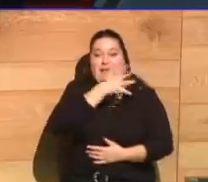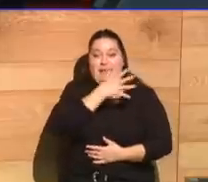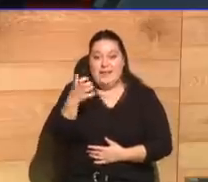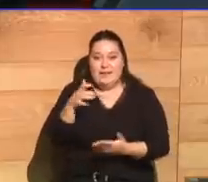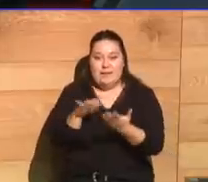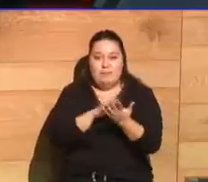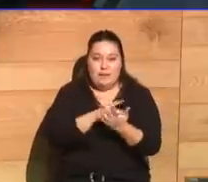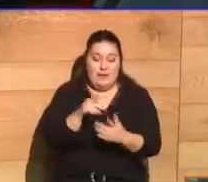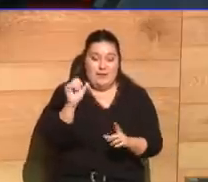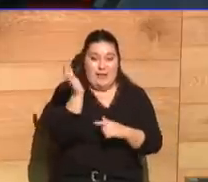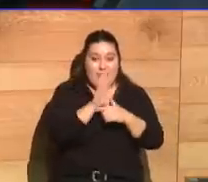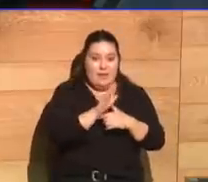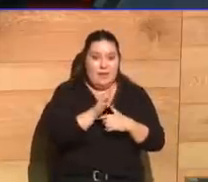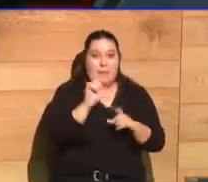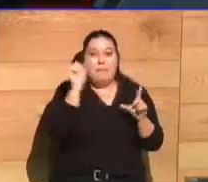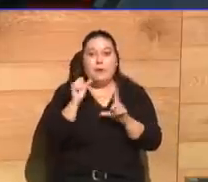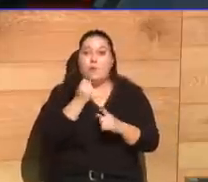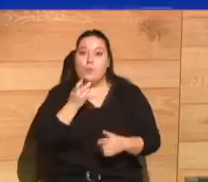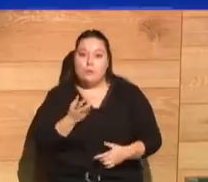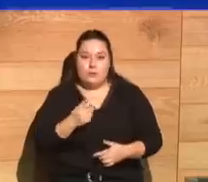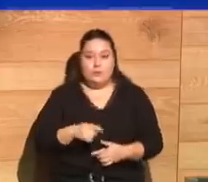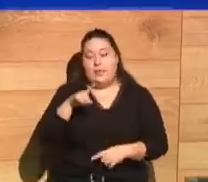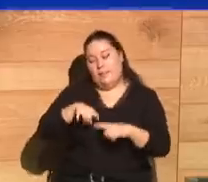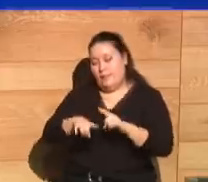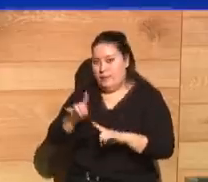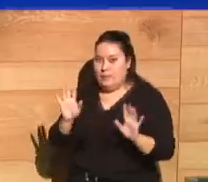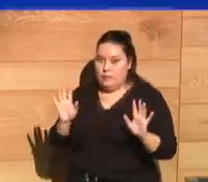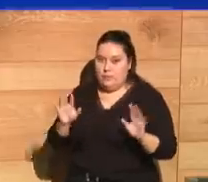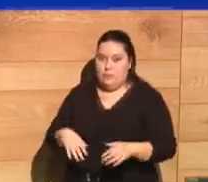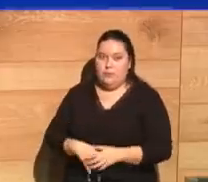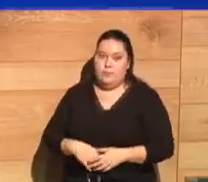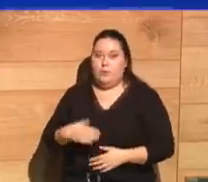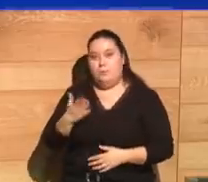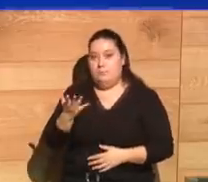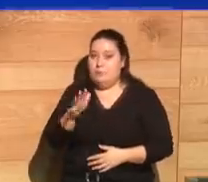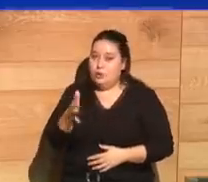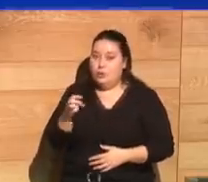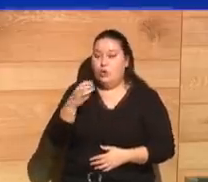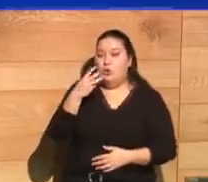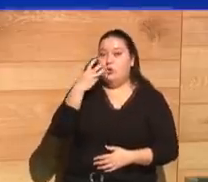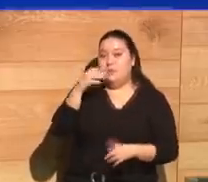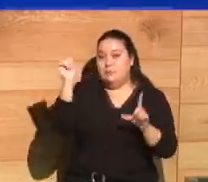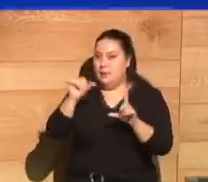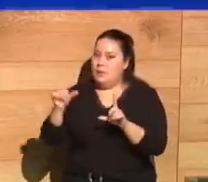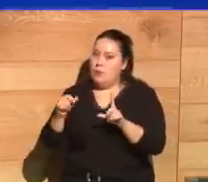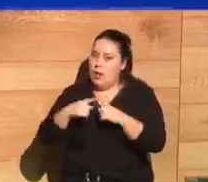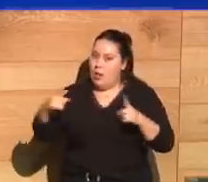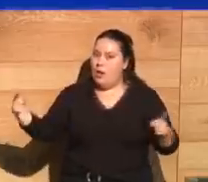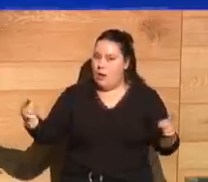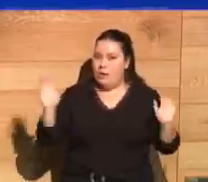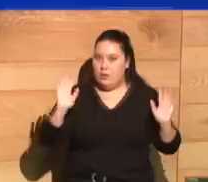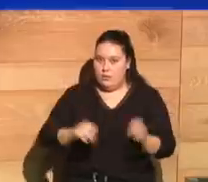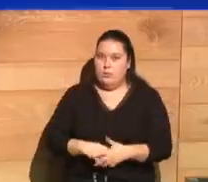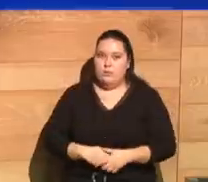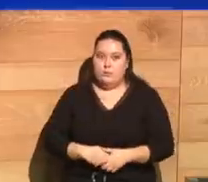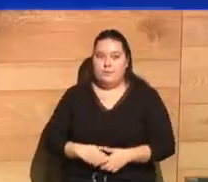cine, ¿cuántas películas nos dan? No, depende, pero es como para 3 películas muy largas, de hecho.